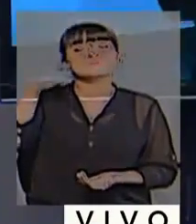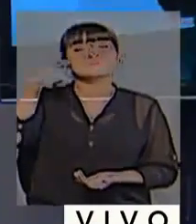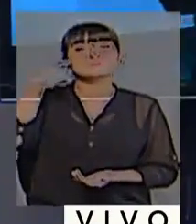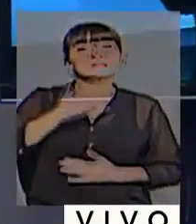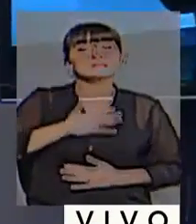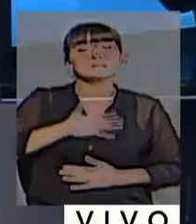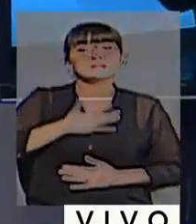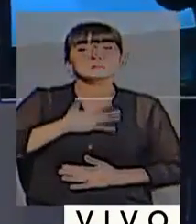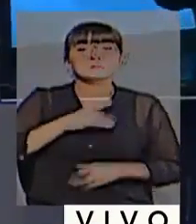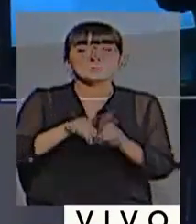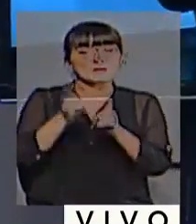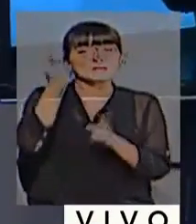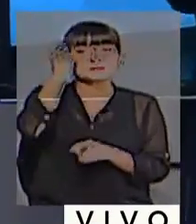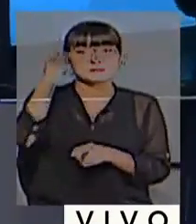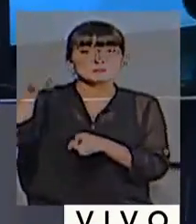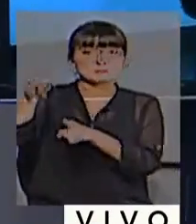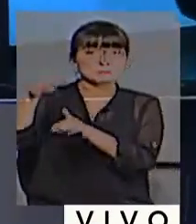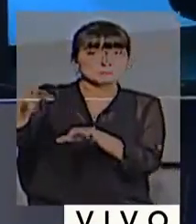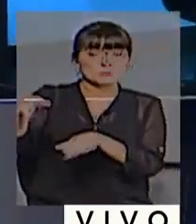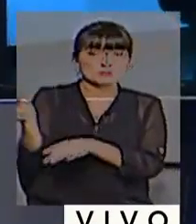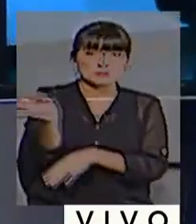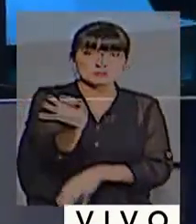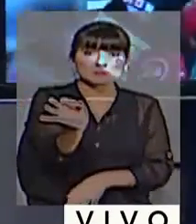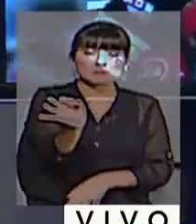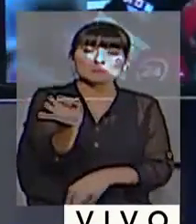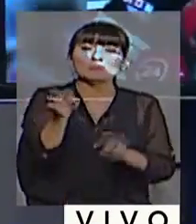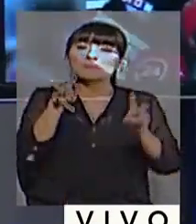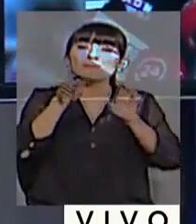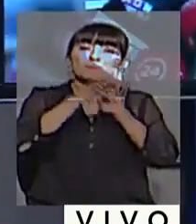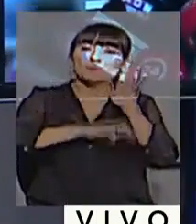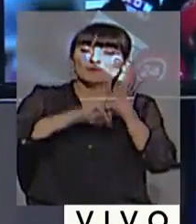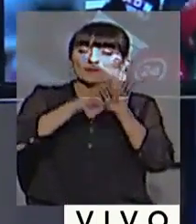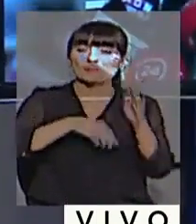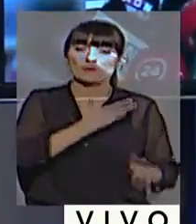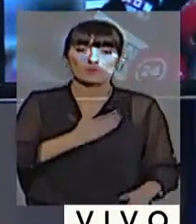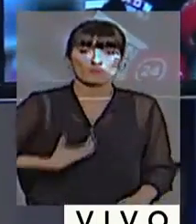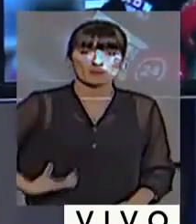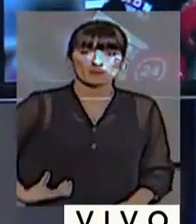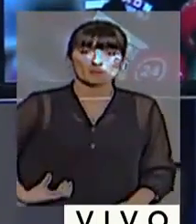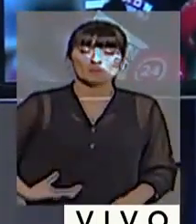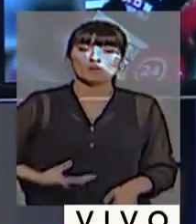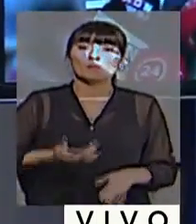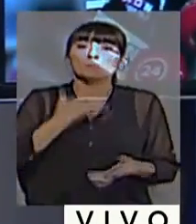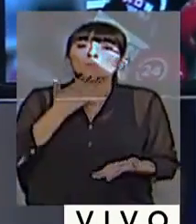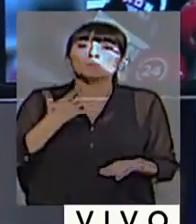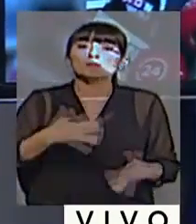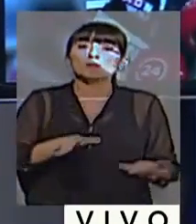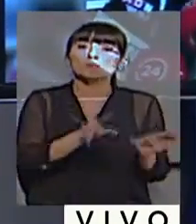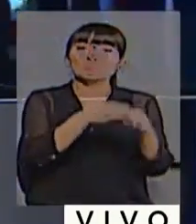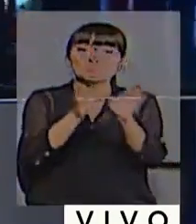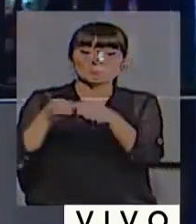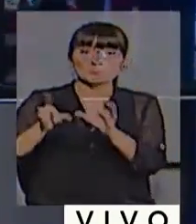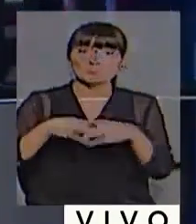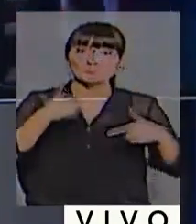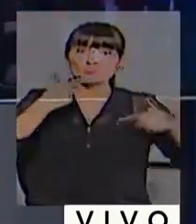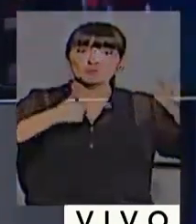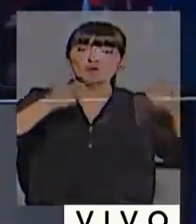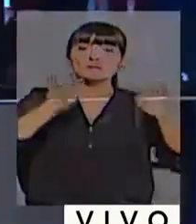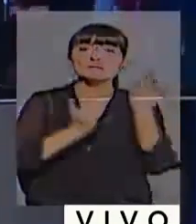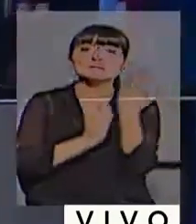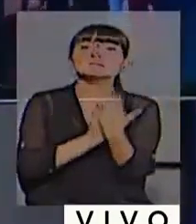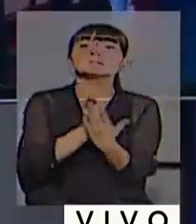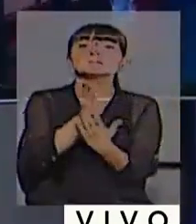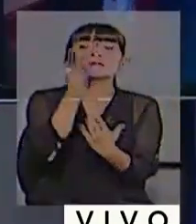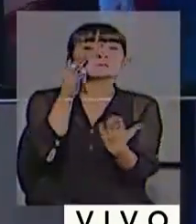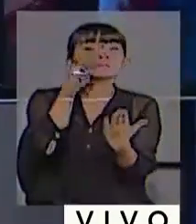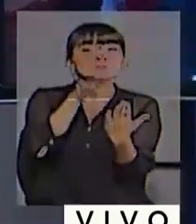un entendimiento, como ellos lo han planteado, sea en materia programática y de gobierno, porque ya los partidos comienzan a revisar lo